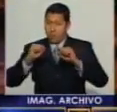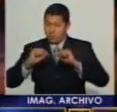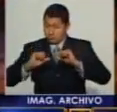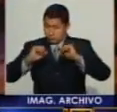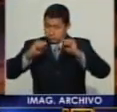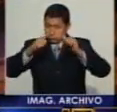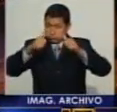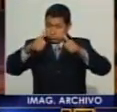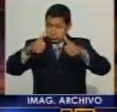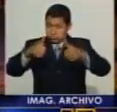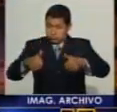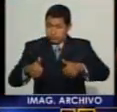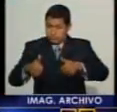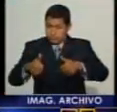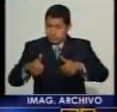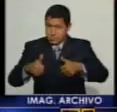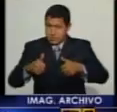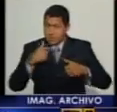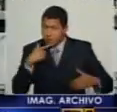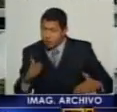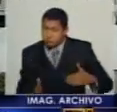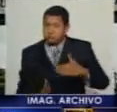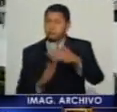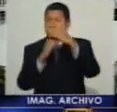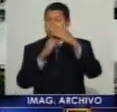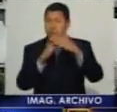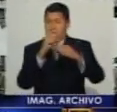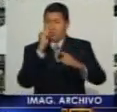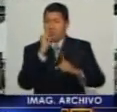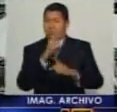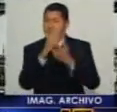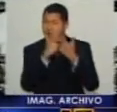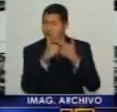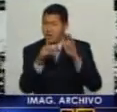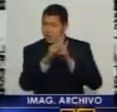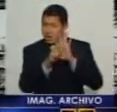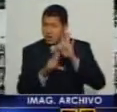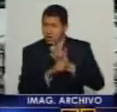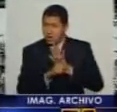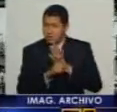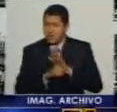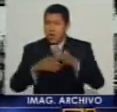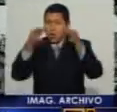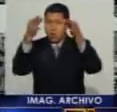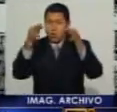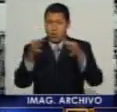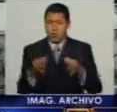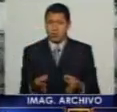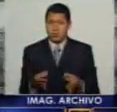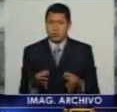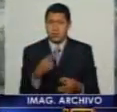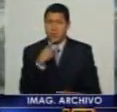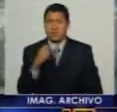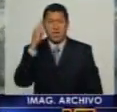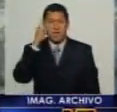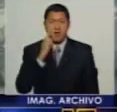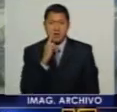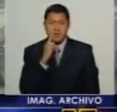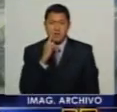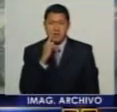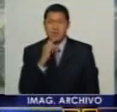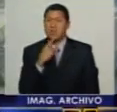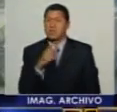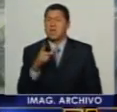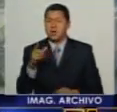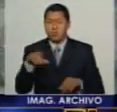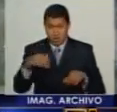insurgió para implantar un régimen de libertades, justicia, como decía Bolívar, la justicia sola conserva